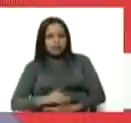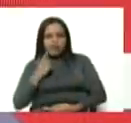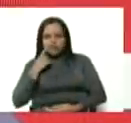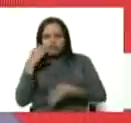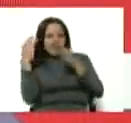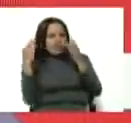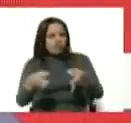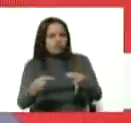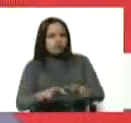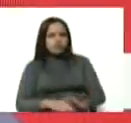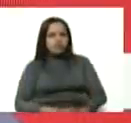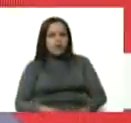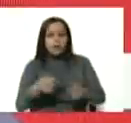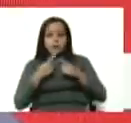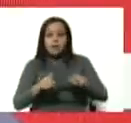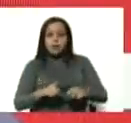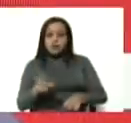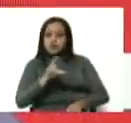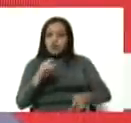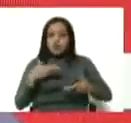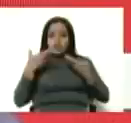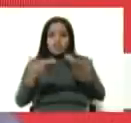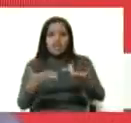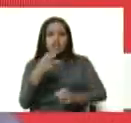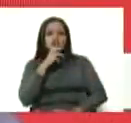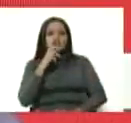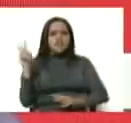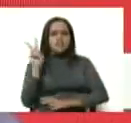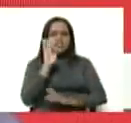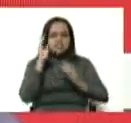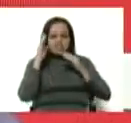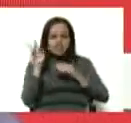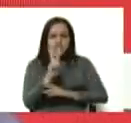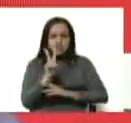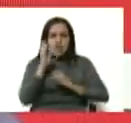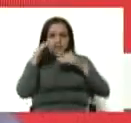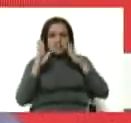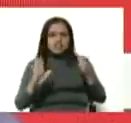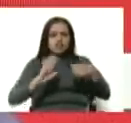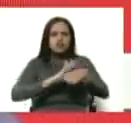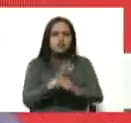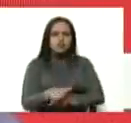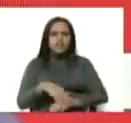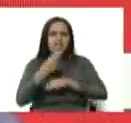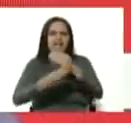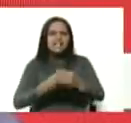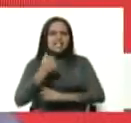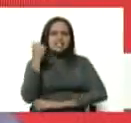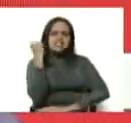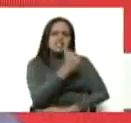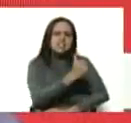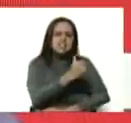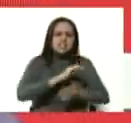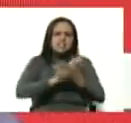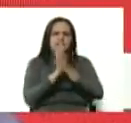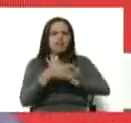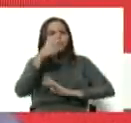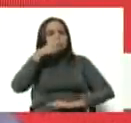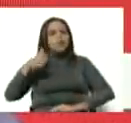duda. Pero negar el oro de Venezuela para atender la pandemia es cometer delitos de exterminio.